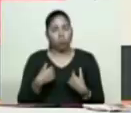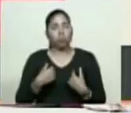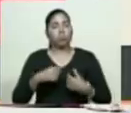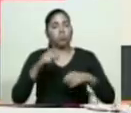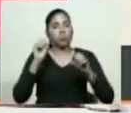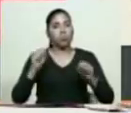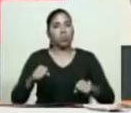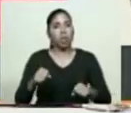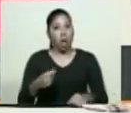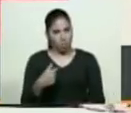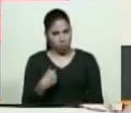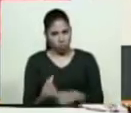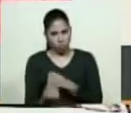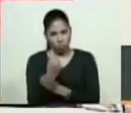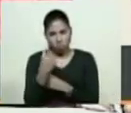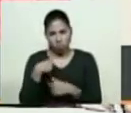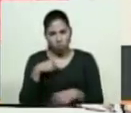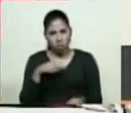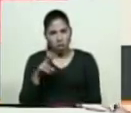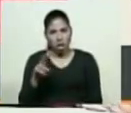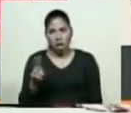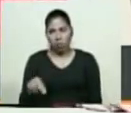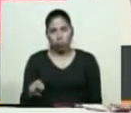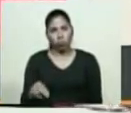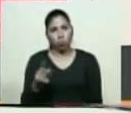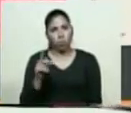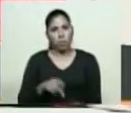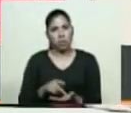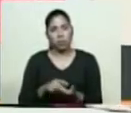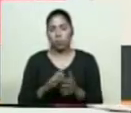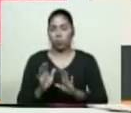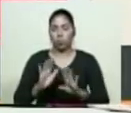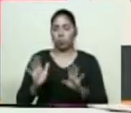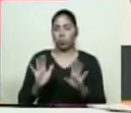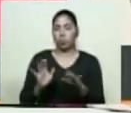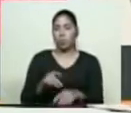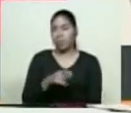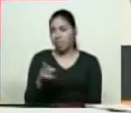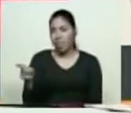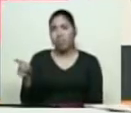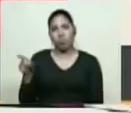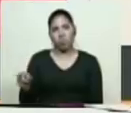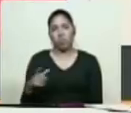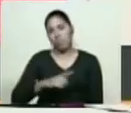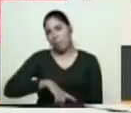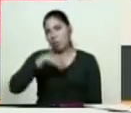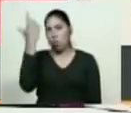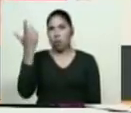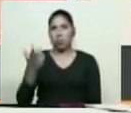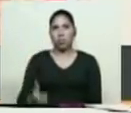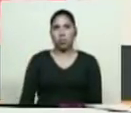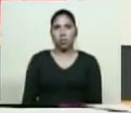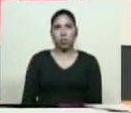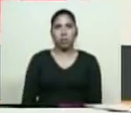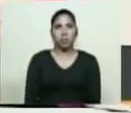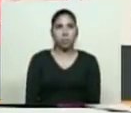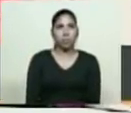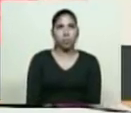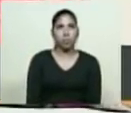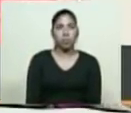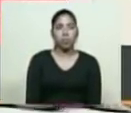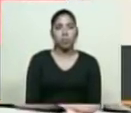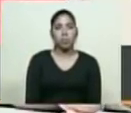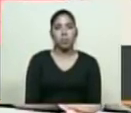participar. Jamás yo he llamado a la abstención. Así son, de sinvergüenza. Sus contradicciones internas son las que la